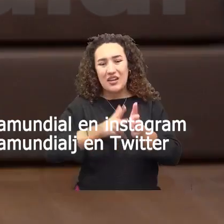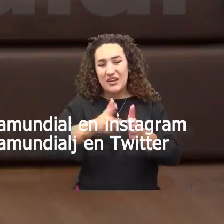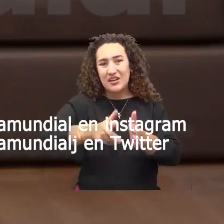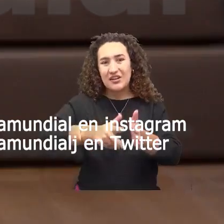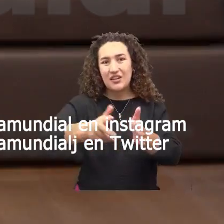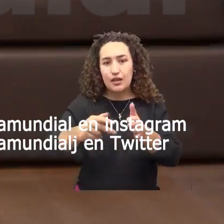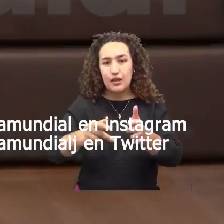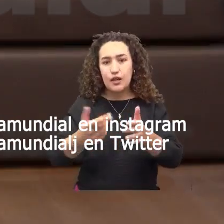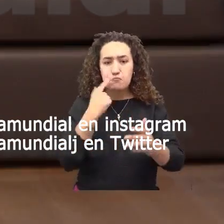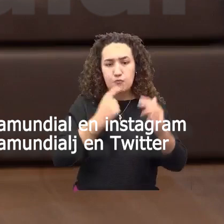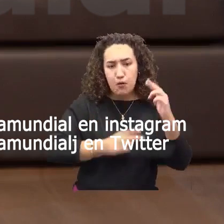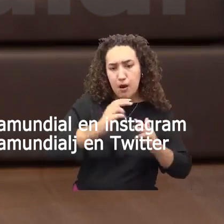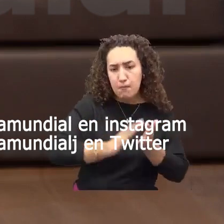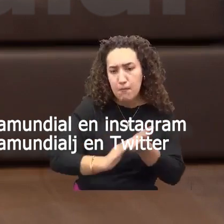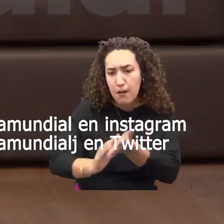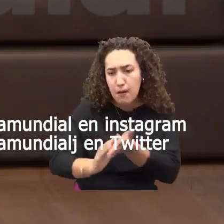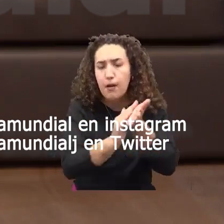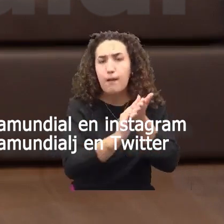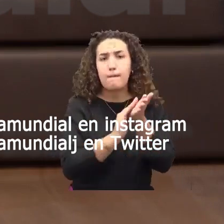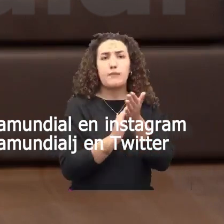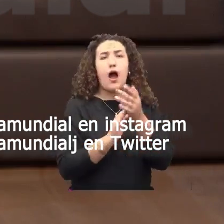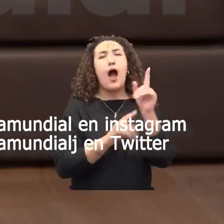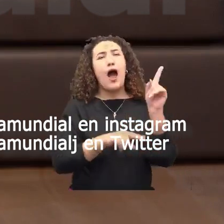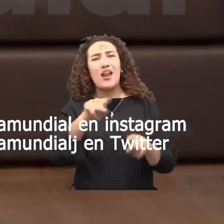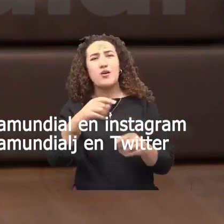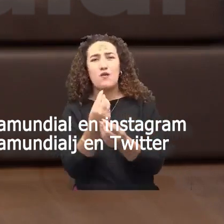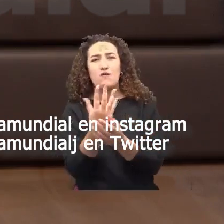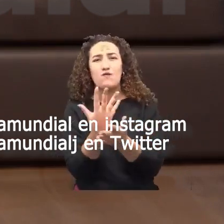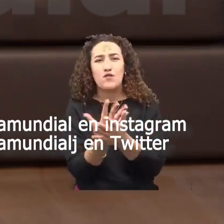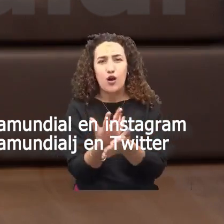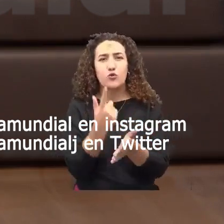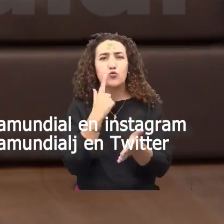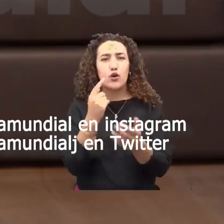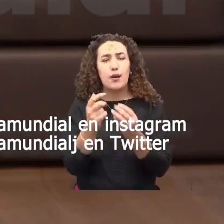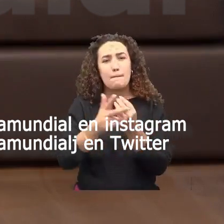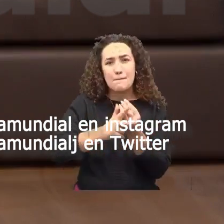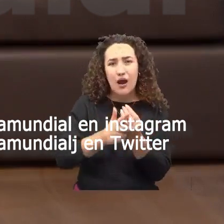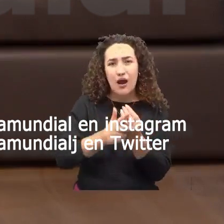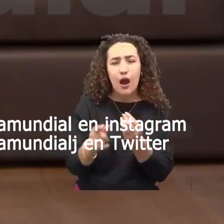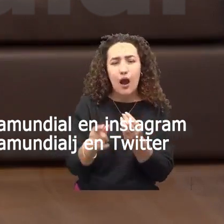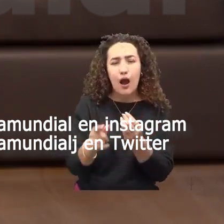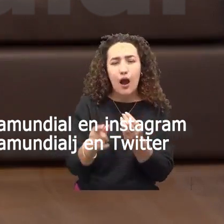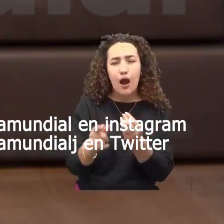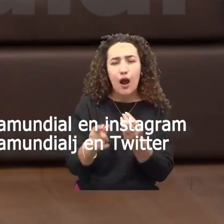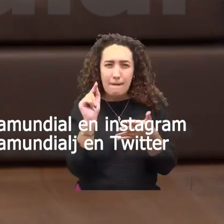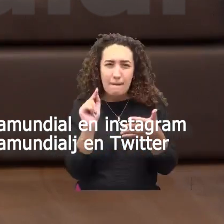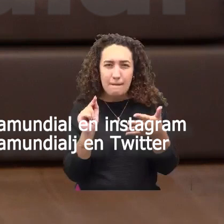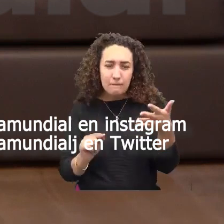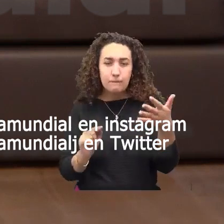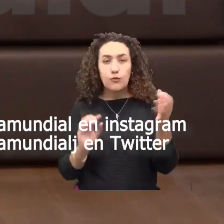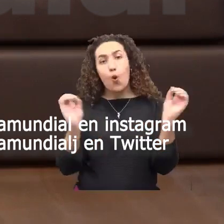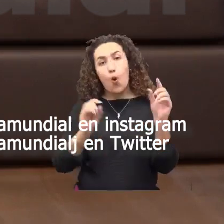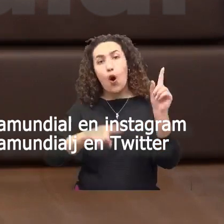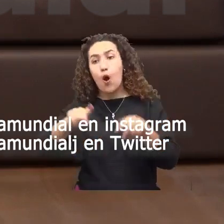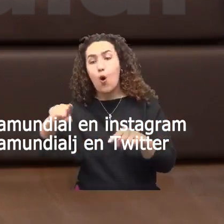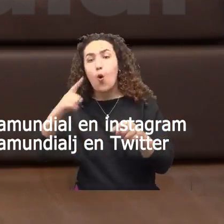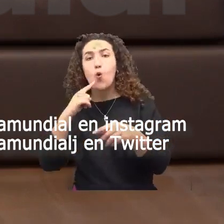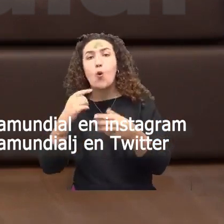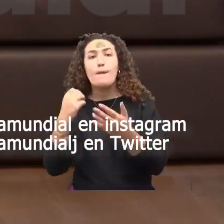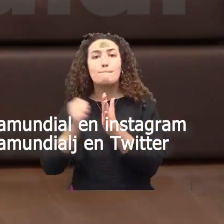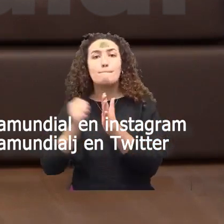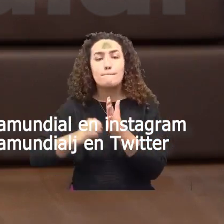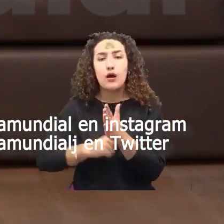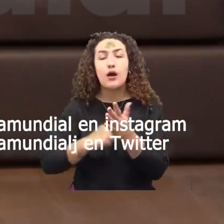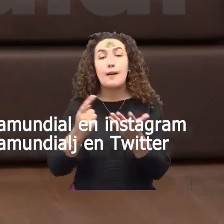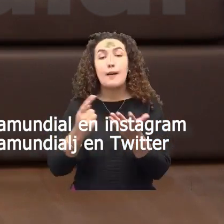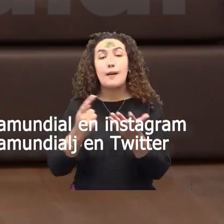nivelación del mismo, algunas infraestructuras hidráulicas puntuales, algún acopio de materiales, obras que dentro del plan de ejecución del